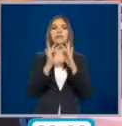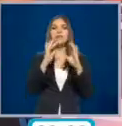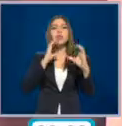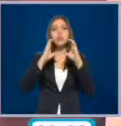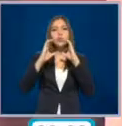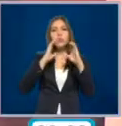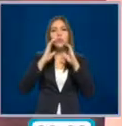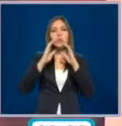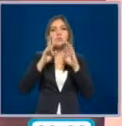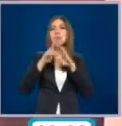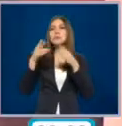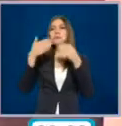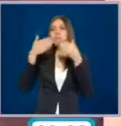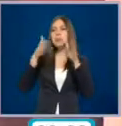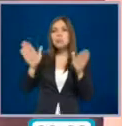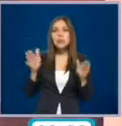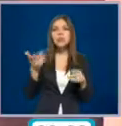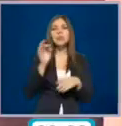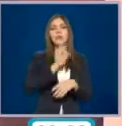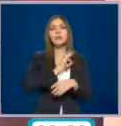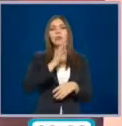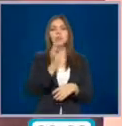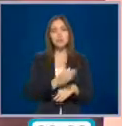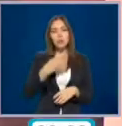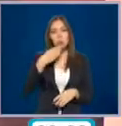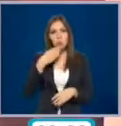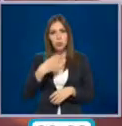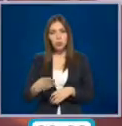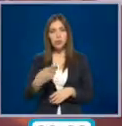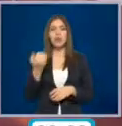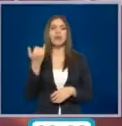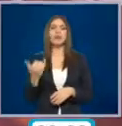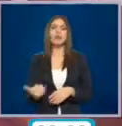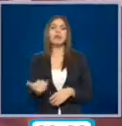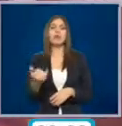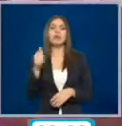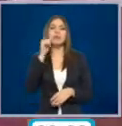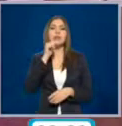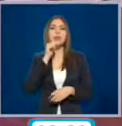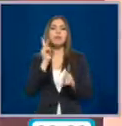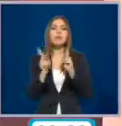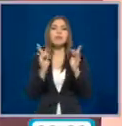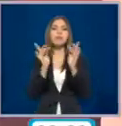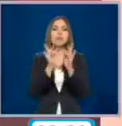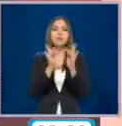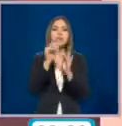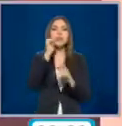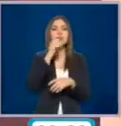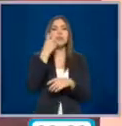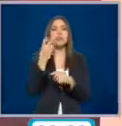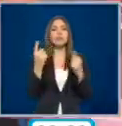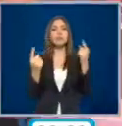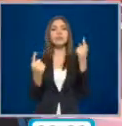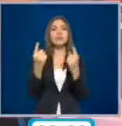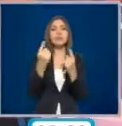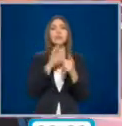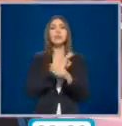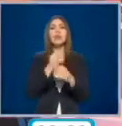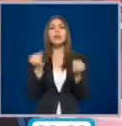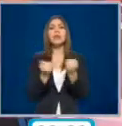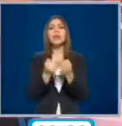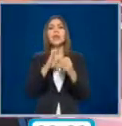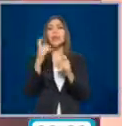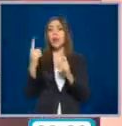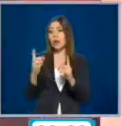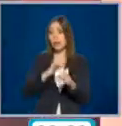cercana, y para eso debe de haber empatía, es decir, la capacidad de ponernos en el lugar de la otra persona